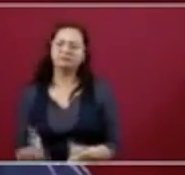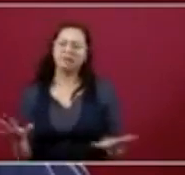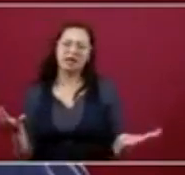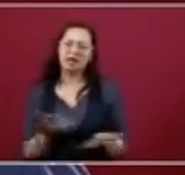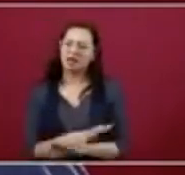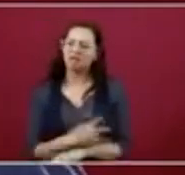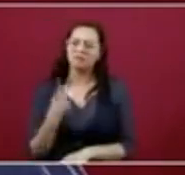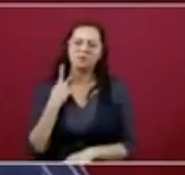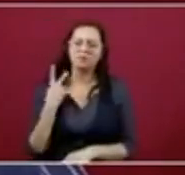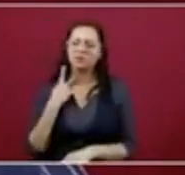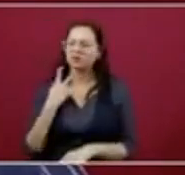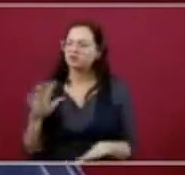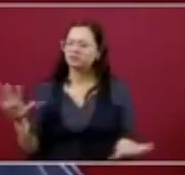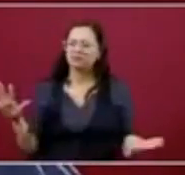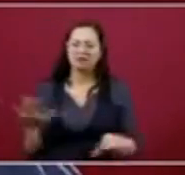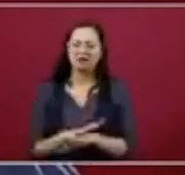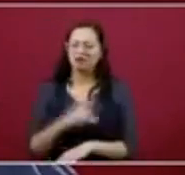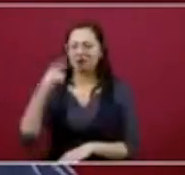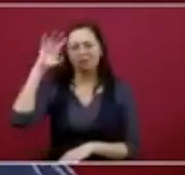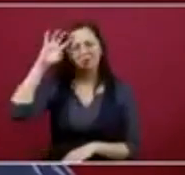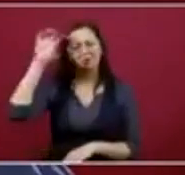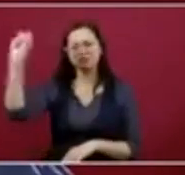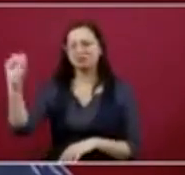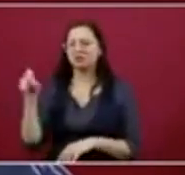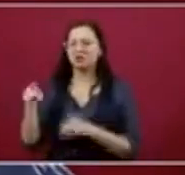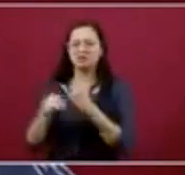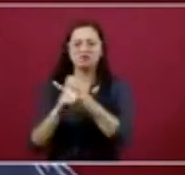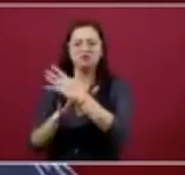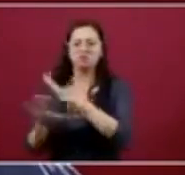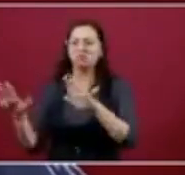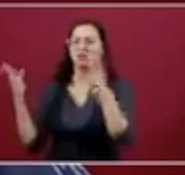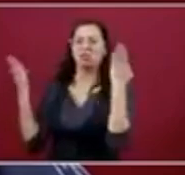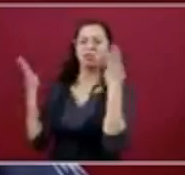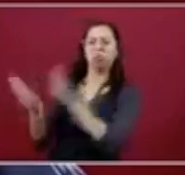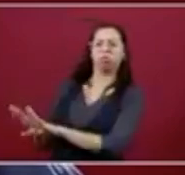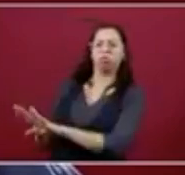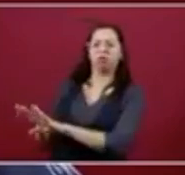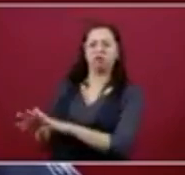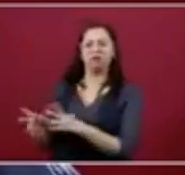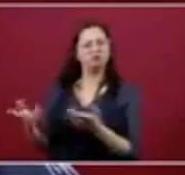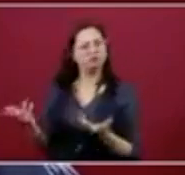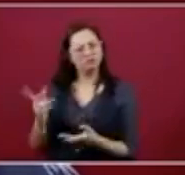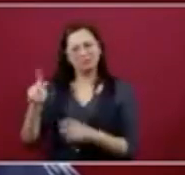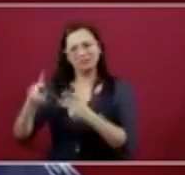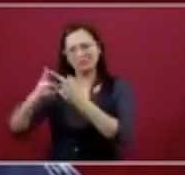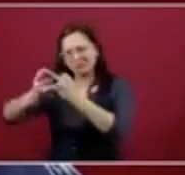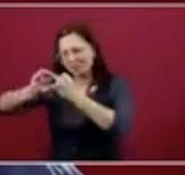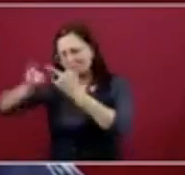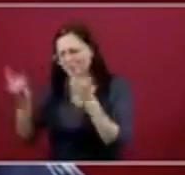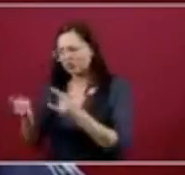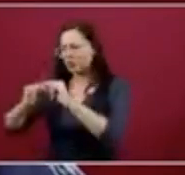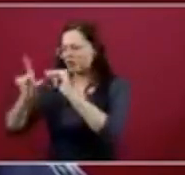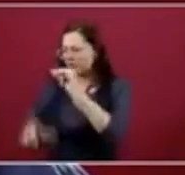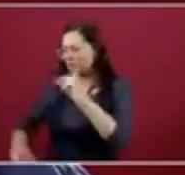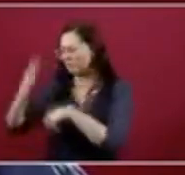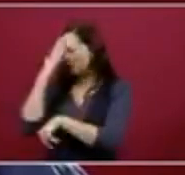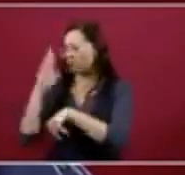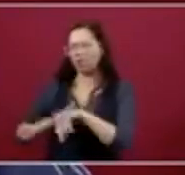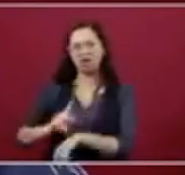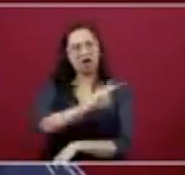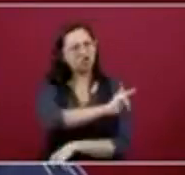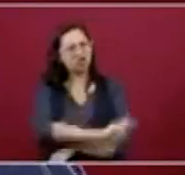de cerrar el acceso a la información, cerrar la memoria del país que nos pertenece a todos,